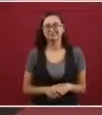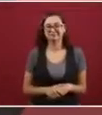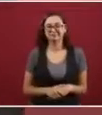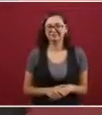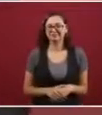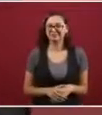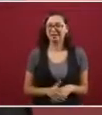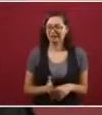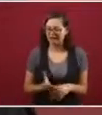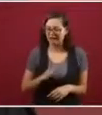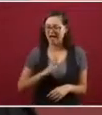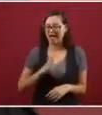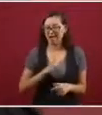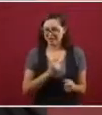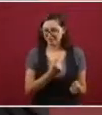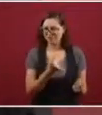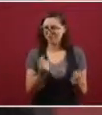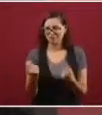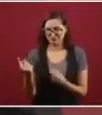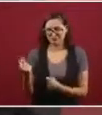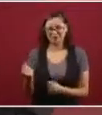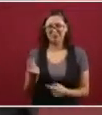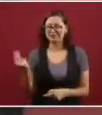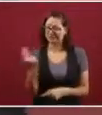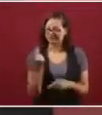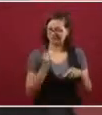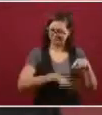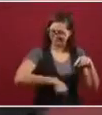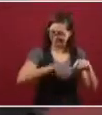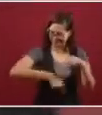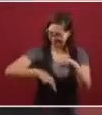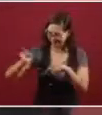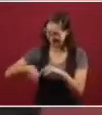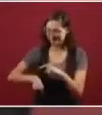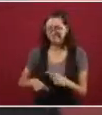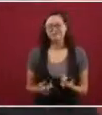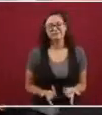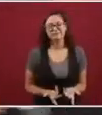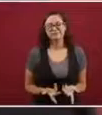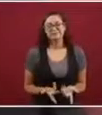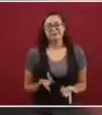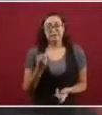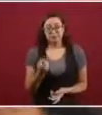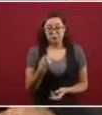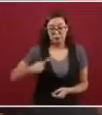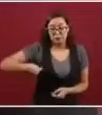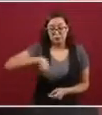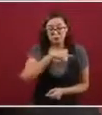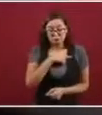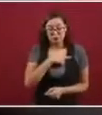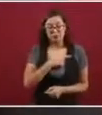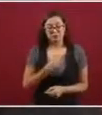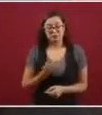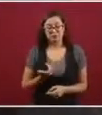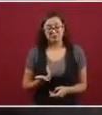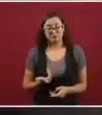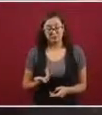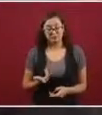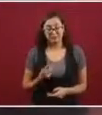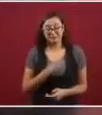elefante. Entonces, esto que hacen es, y lo que hacemos, para